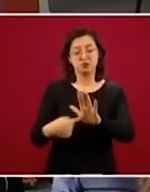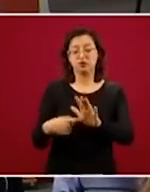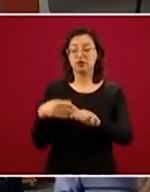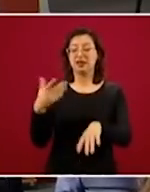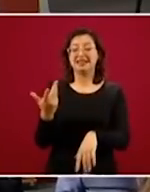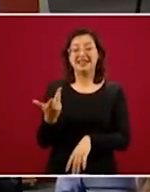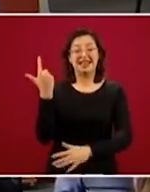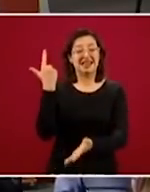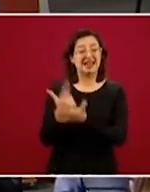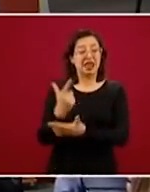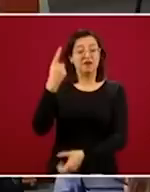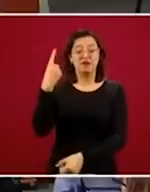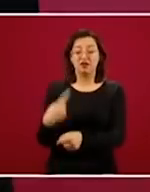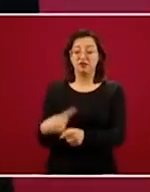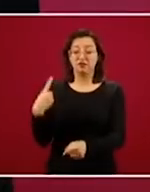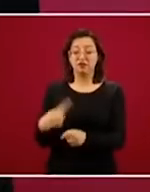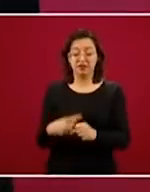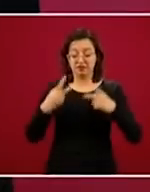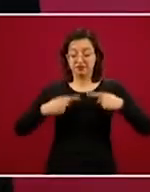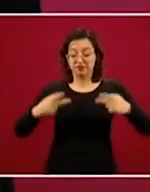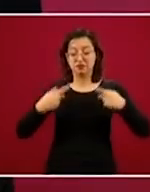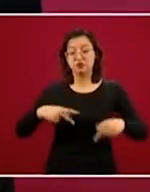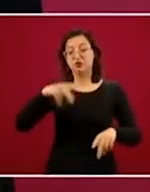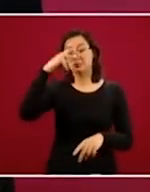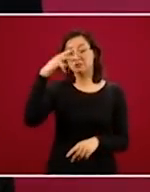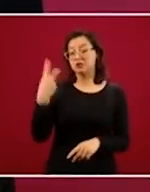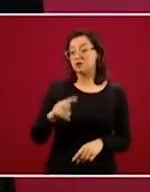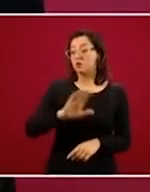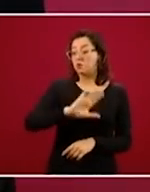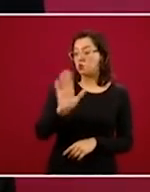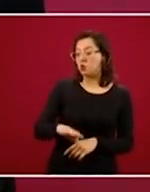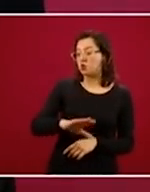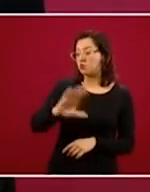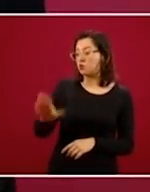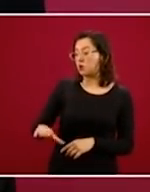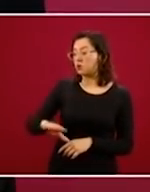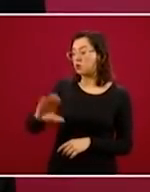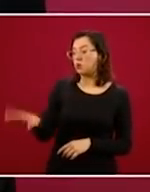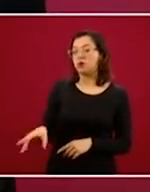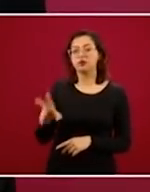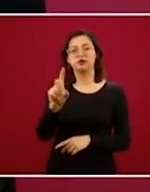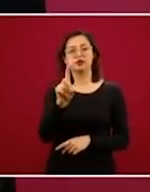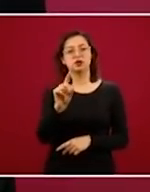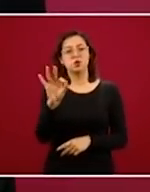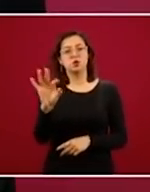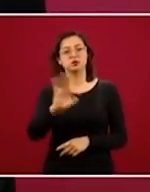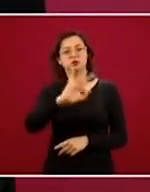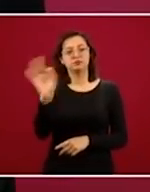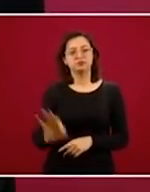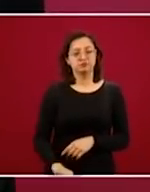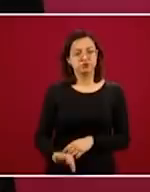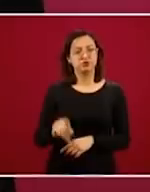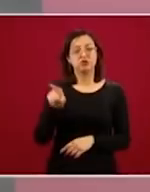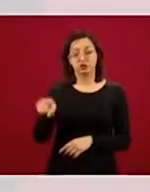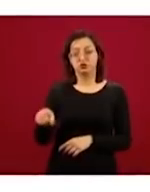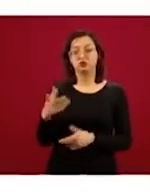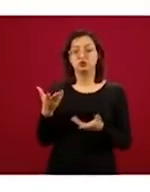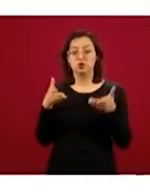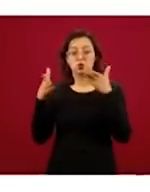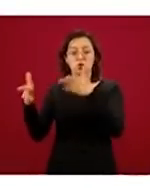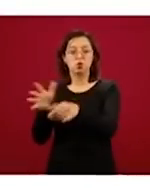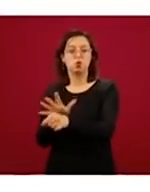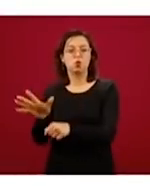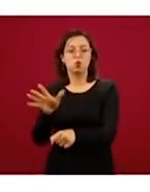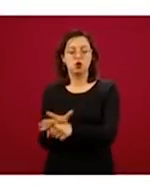con más de un 30 a 40 por ciento de las muertes que ocurren en méxico son los